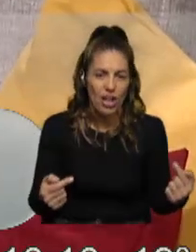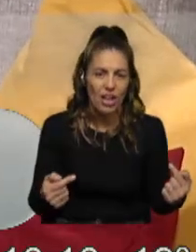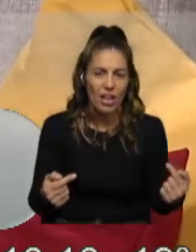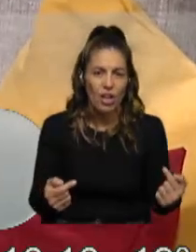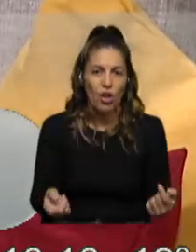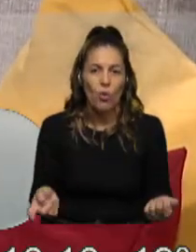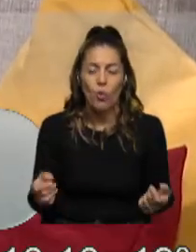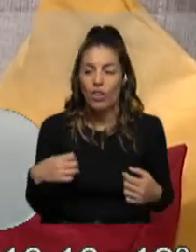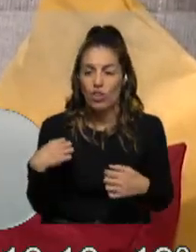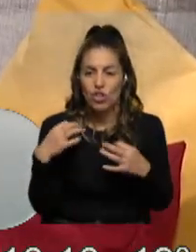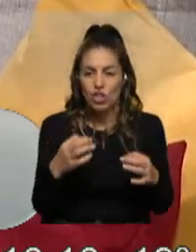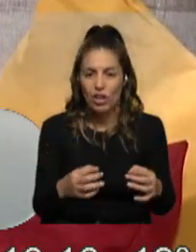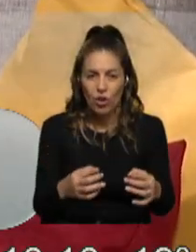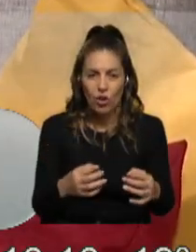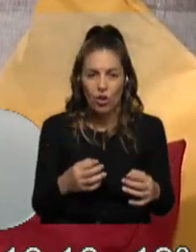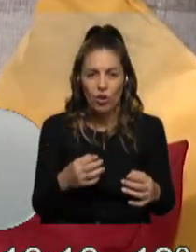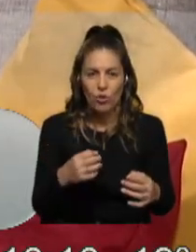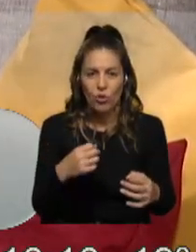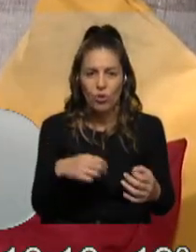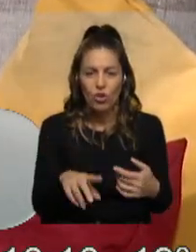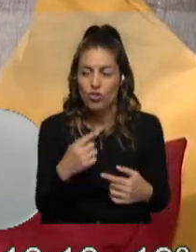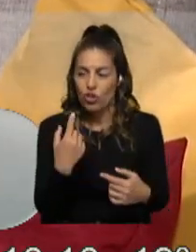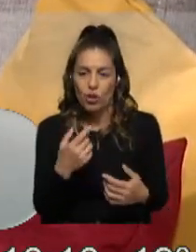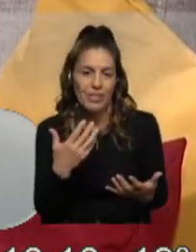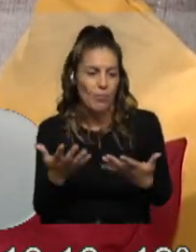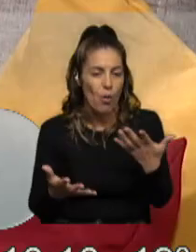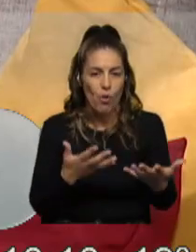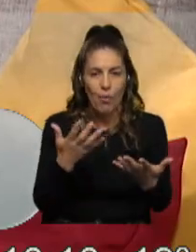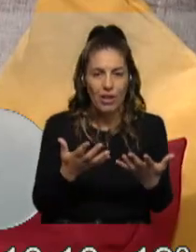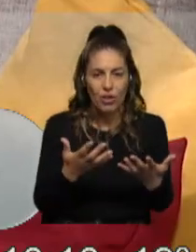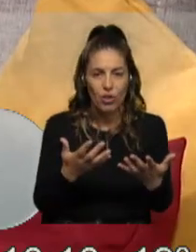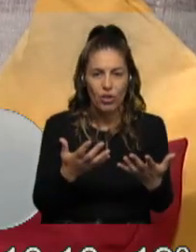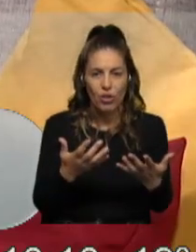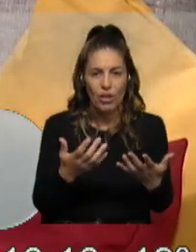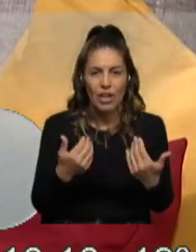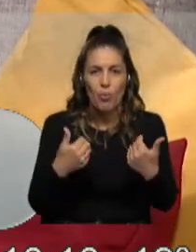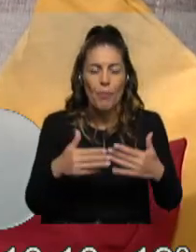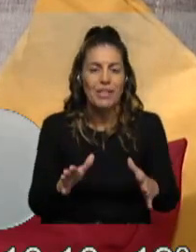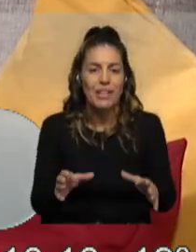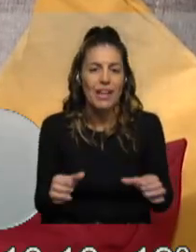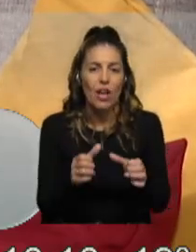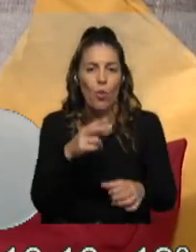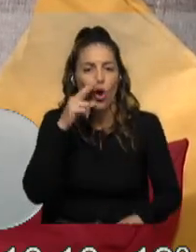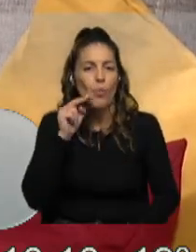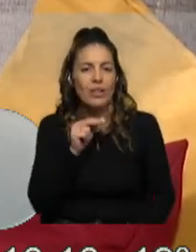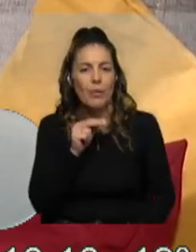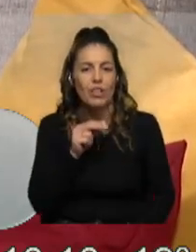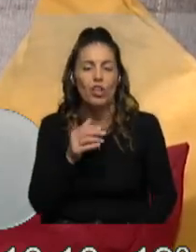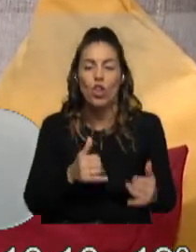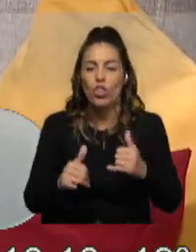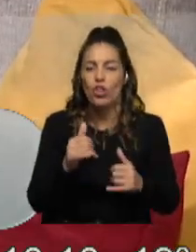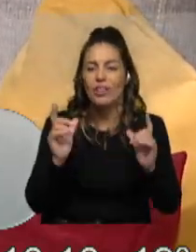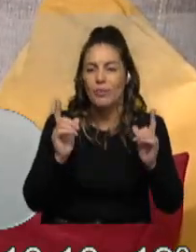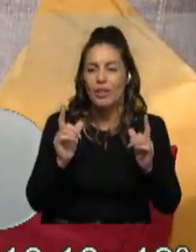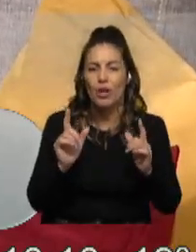único que se mueve son nuestros talones. Nuestros talones pasan a ser, entonces, para el gato una especie de inicio de algo, de un comportamiento lúdico pero